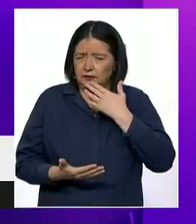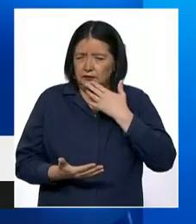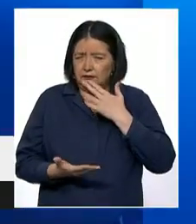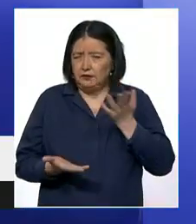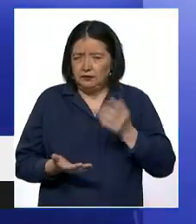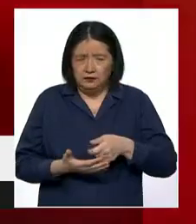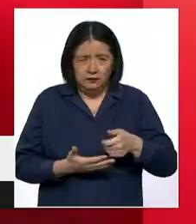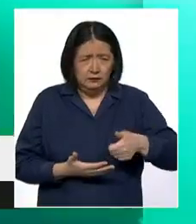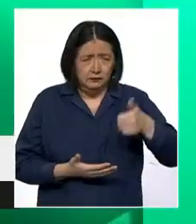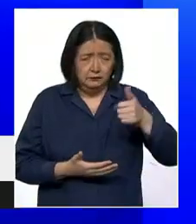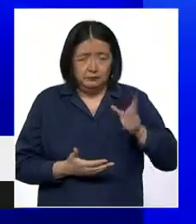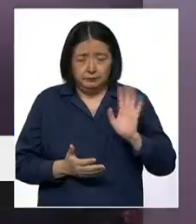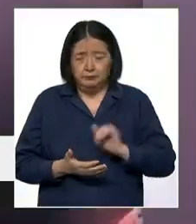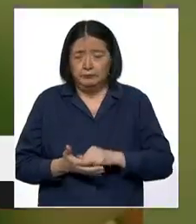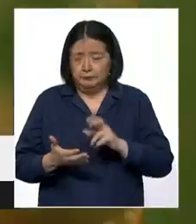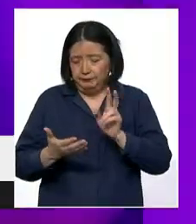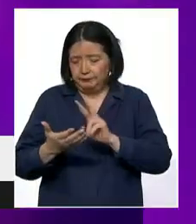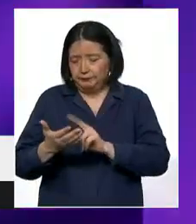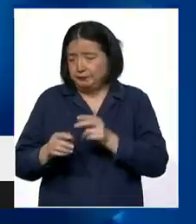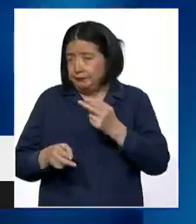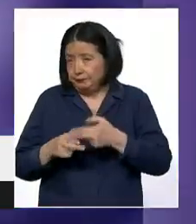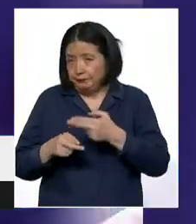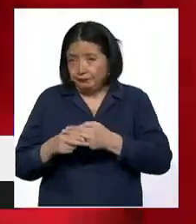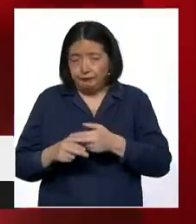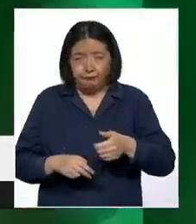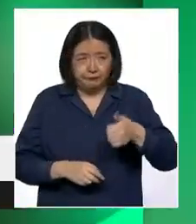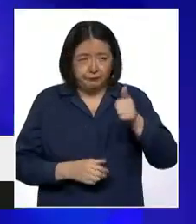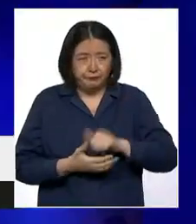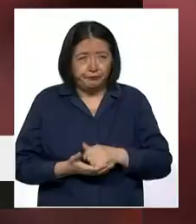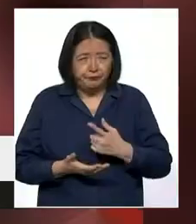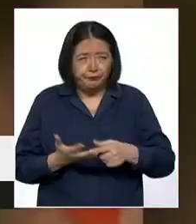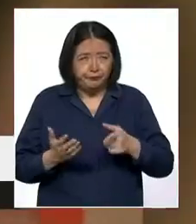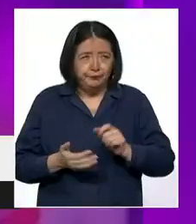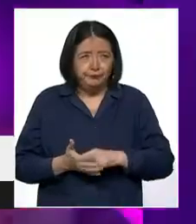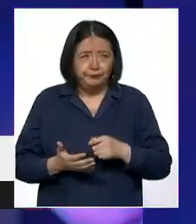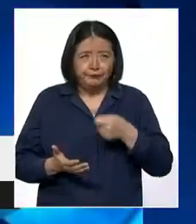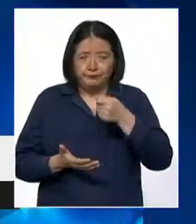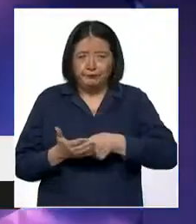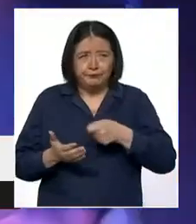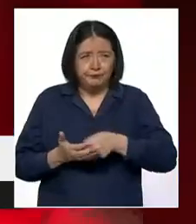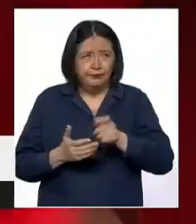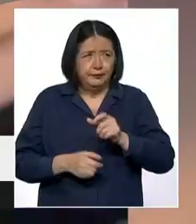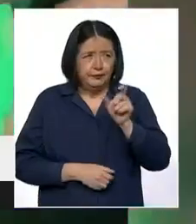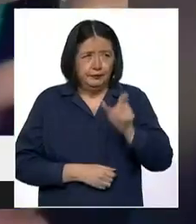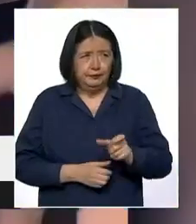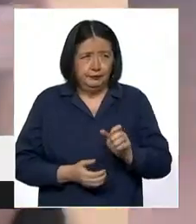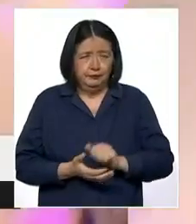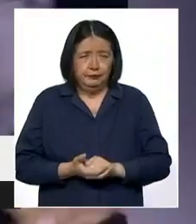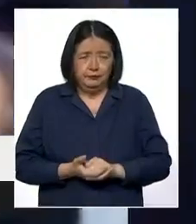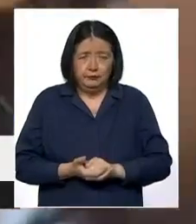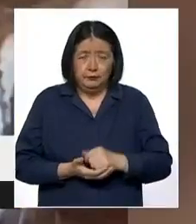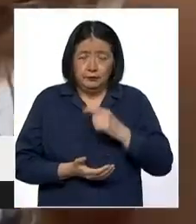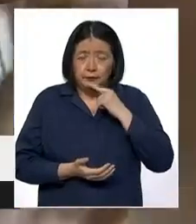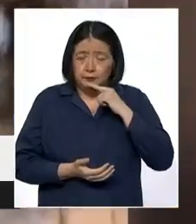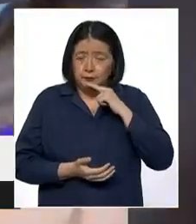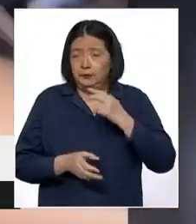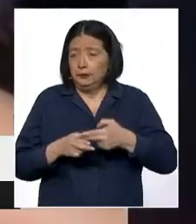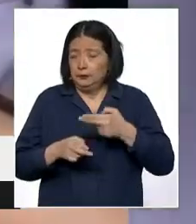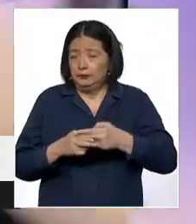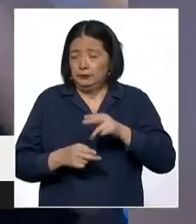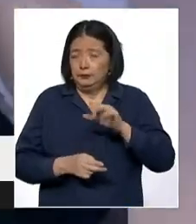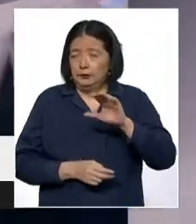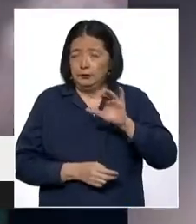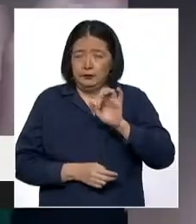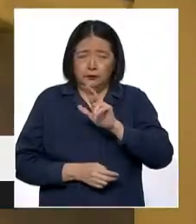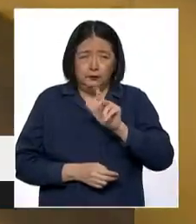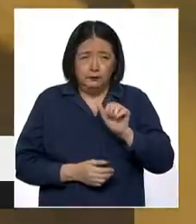propietaria? Tenemos el nombre justo del dueño, que lo leíamos hace un momento. Y esto se le arrendó a una persona, a una señorita Carla,